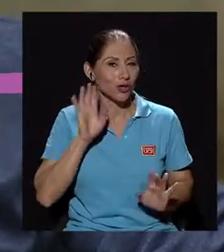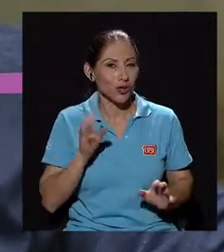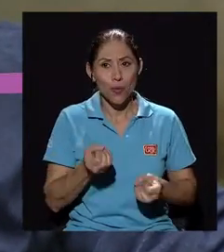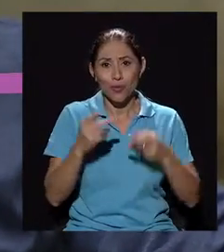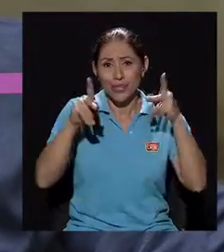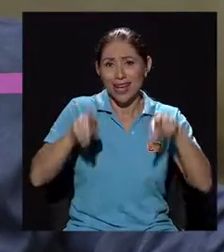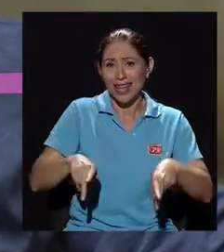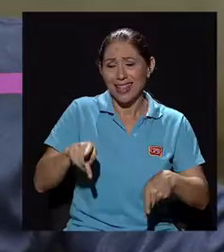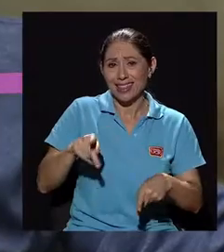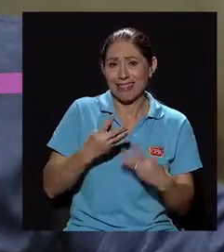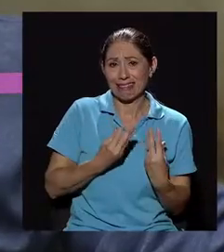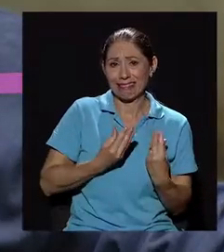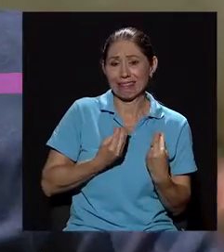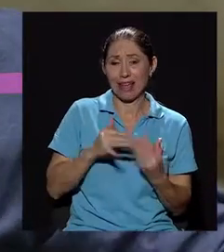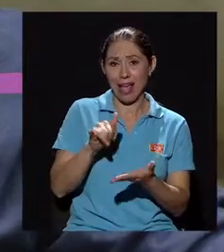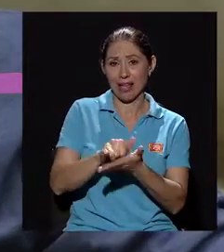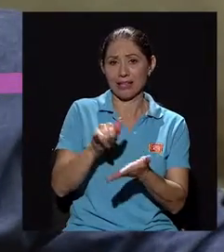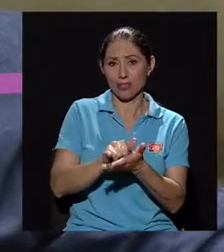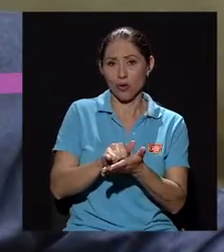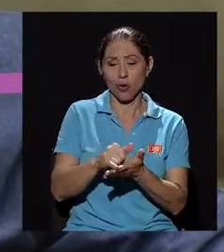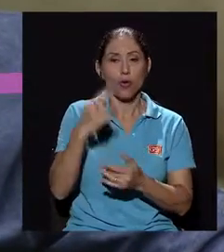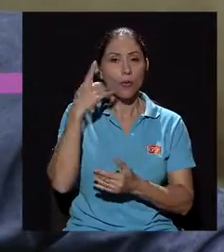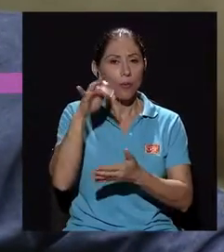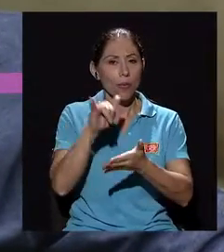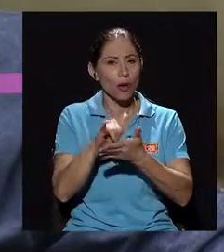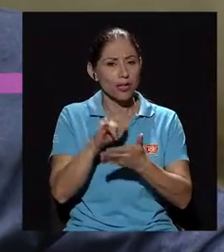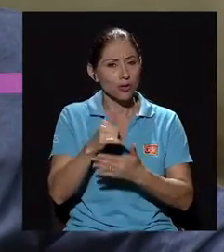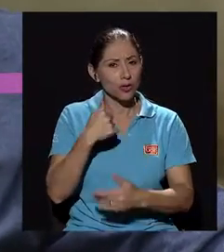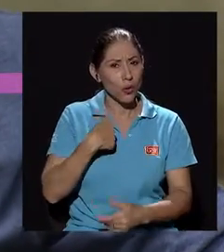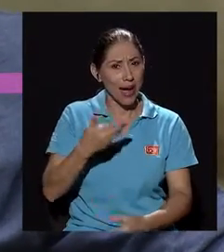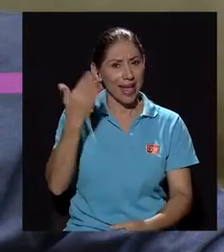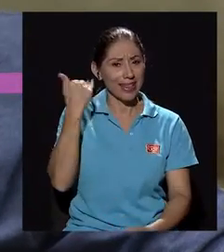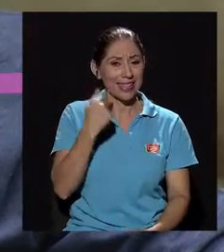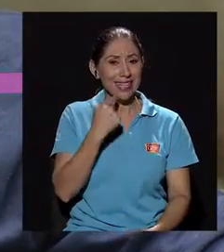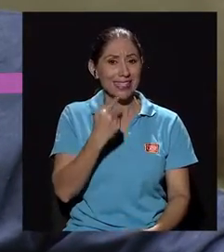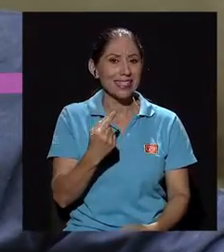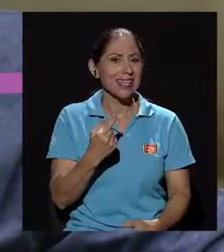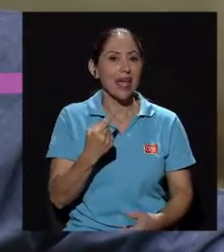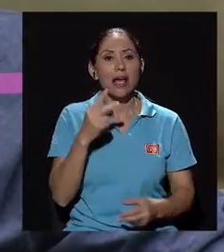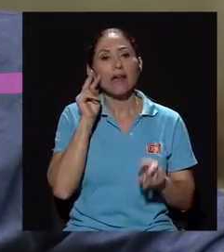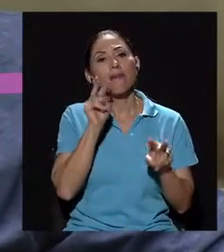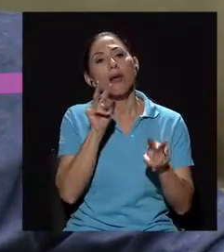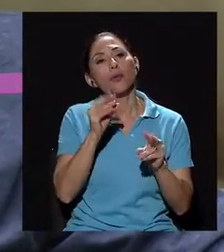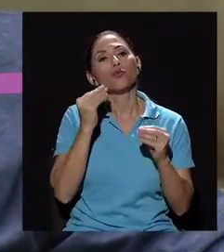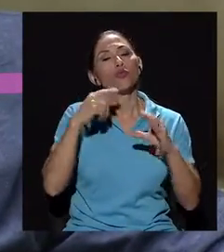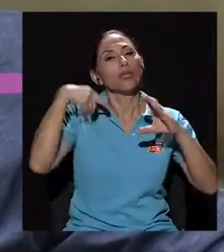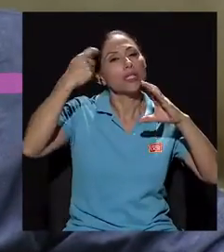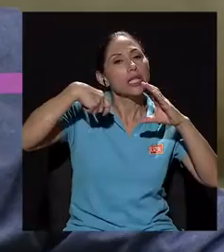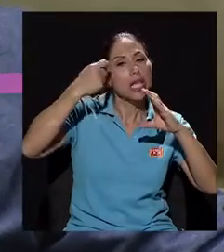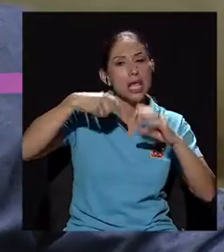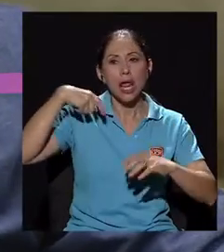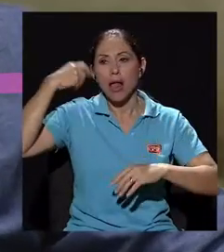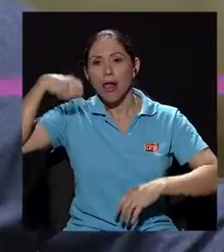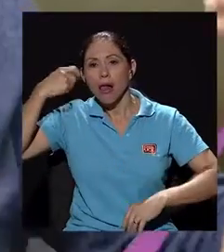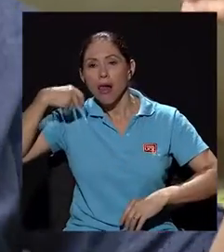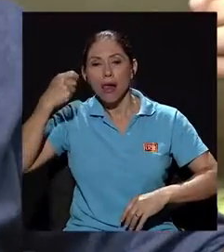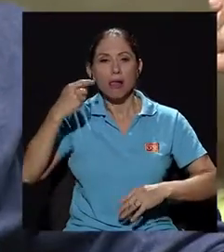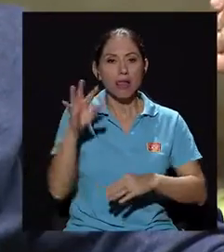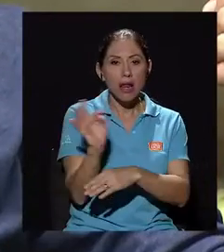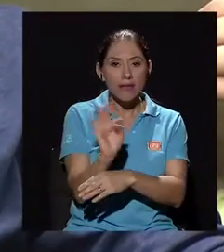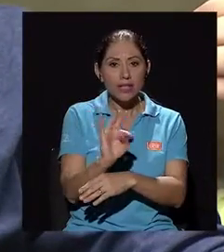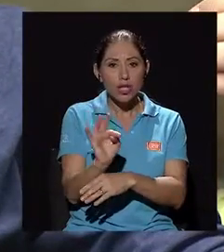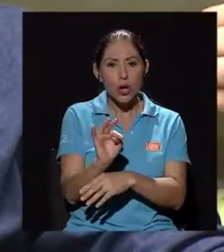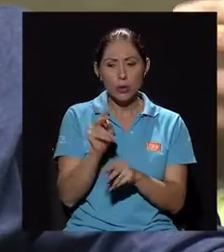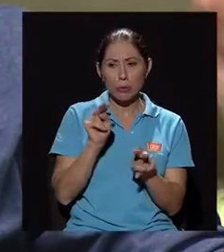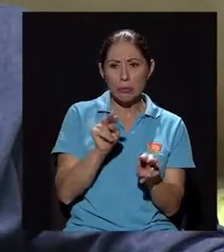tiene miedo a esto, ¿verdad? Por eso te decía hace un rato que el bombardeo del cine, de la televisión ha sido tal que hoy pensamos